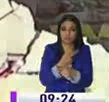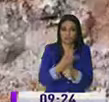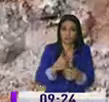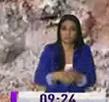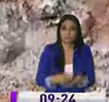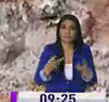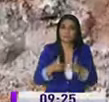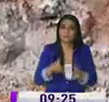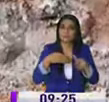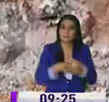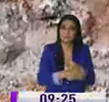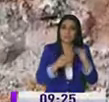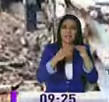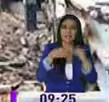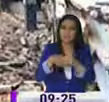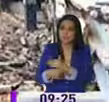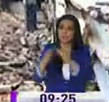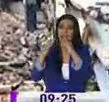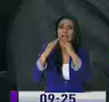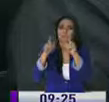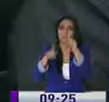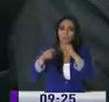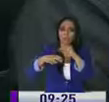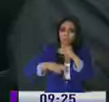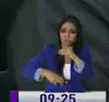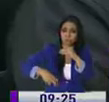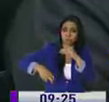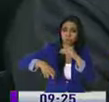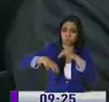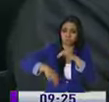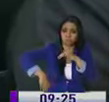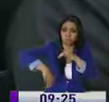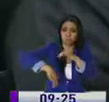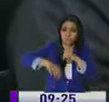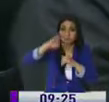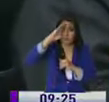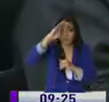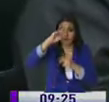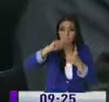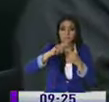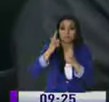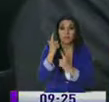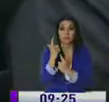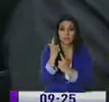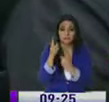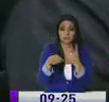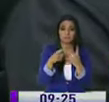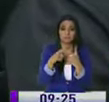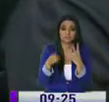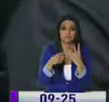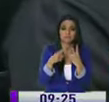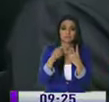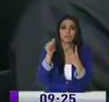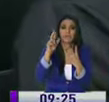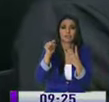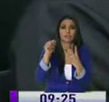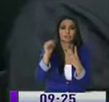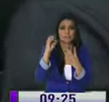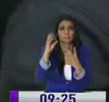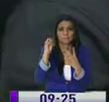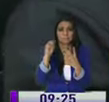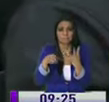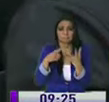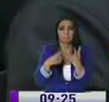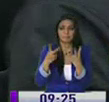en los domicilios que tengan bocaminas miembros fuerzas armadas policía nacional arcón y también de la fiscalía